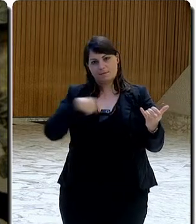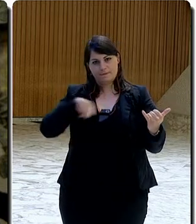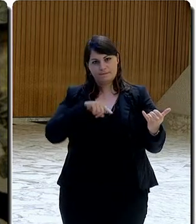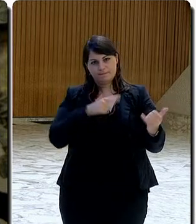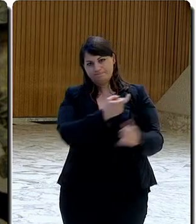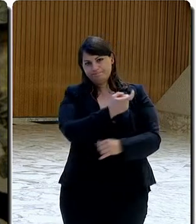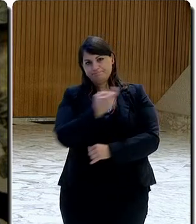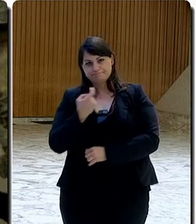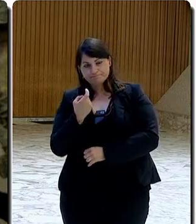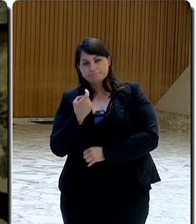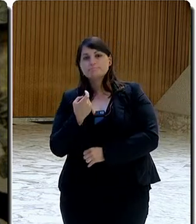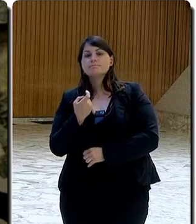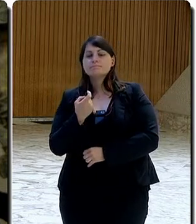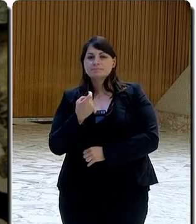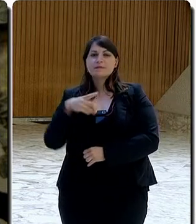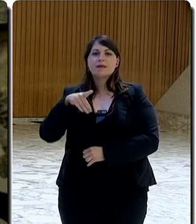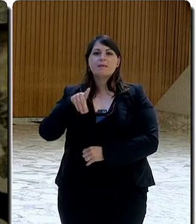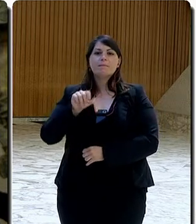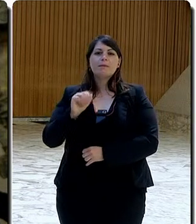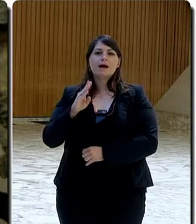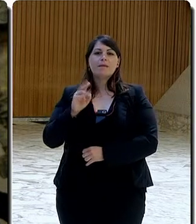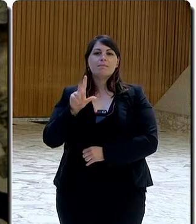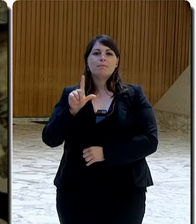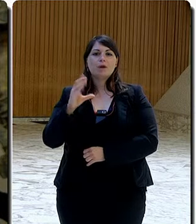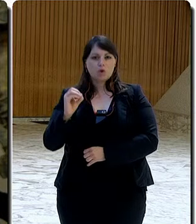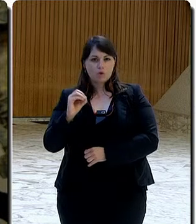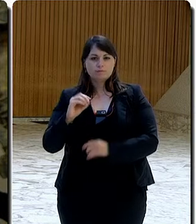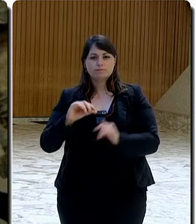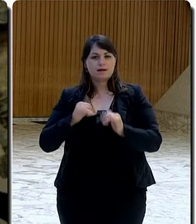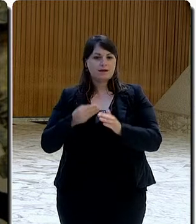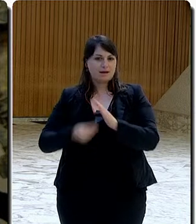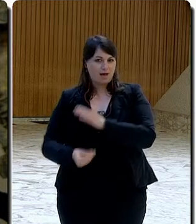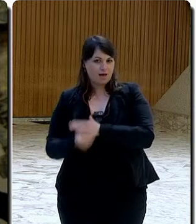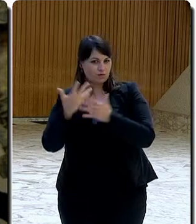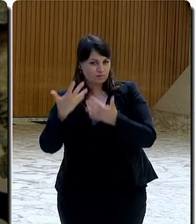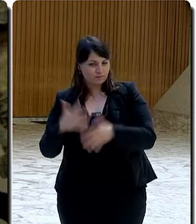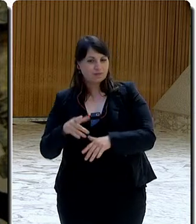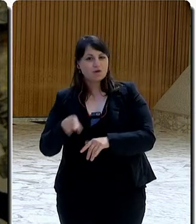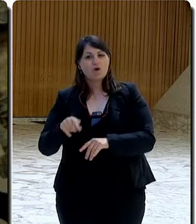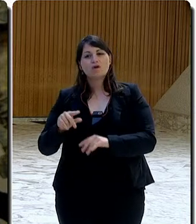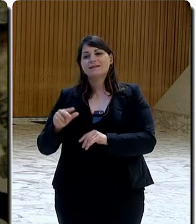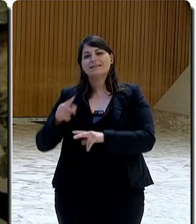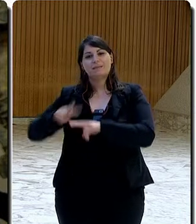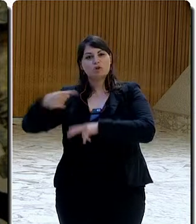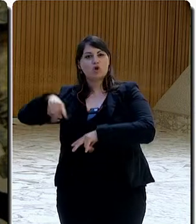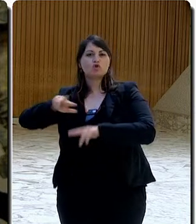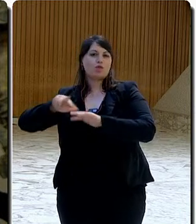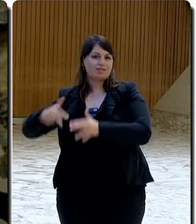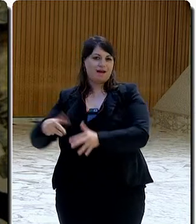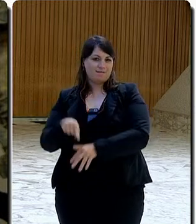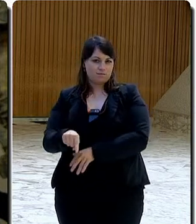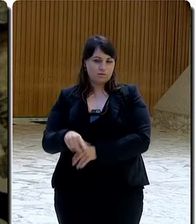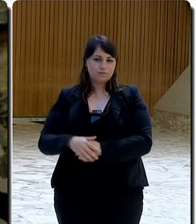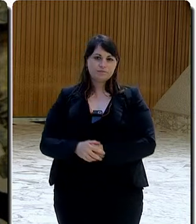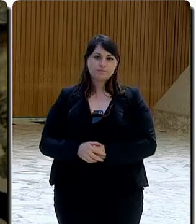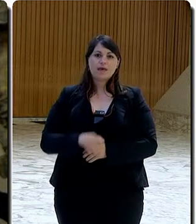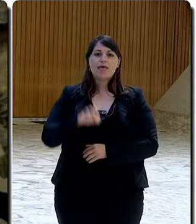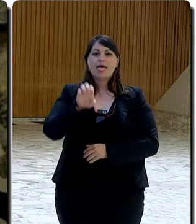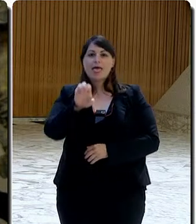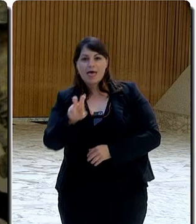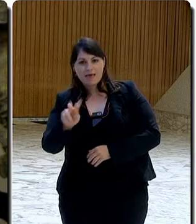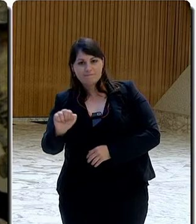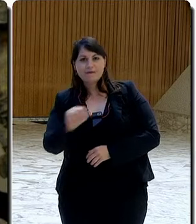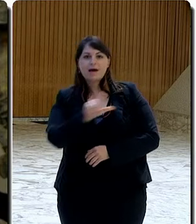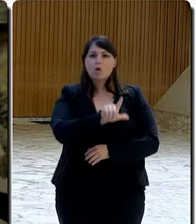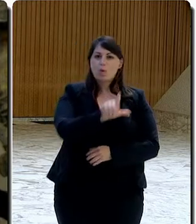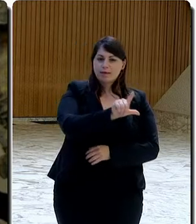Pablo, nuestro octavo nieto. Eva y Luis de nuevo retomaron su relación y Eva volvió a vivir